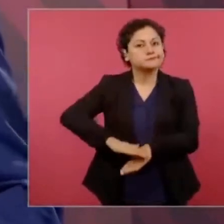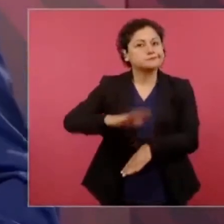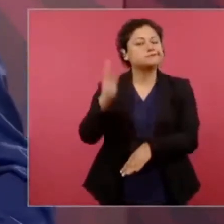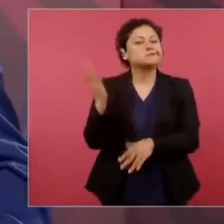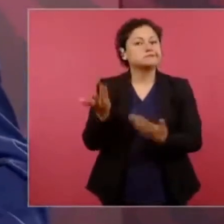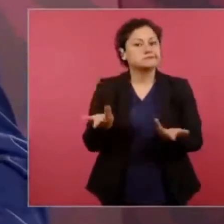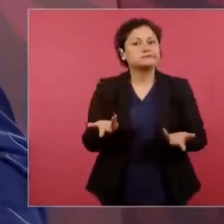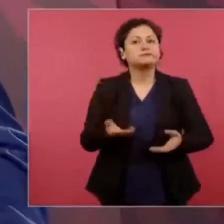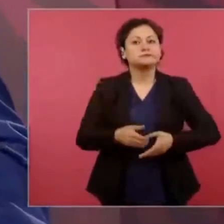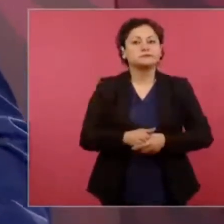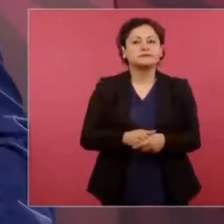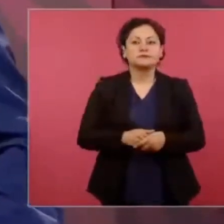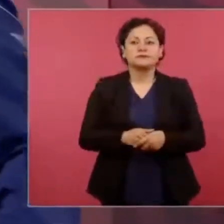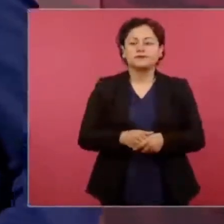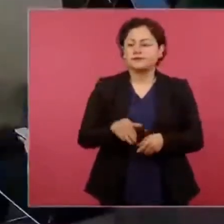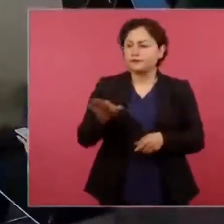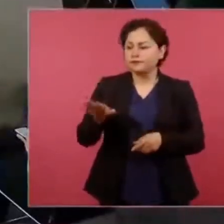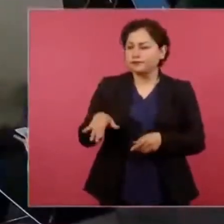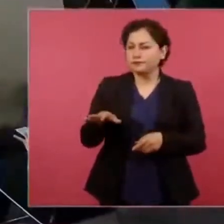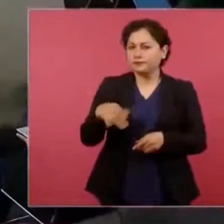A ver si no nos manda